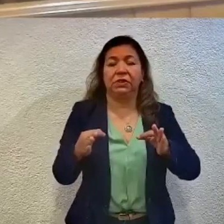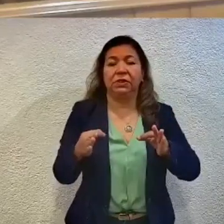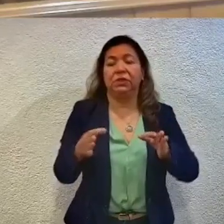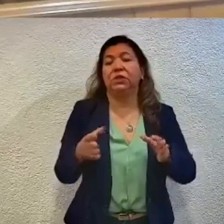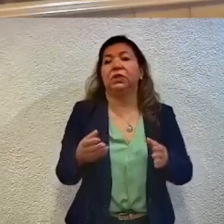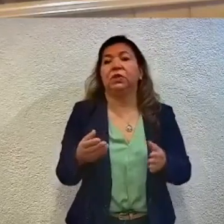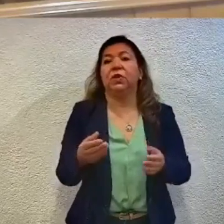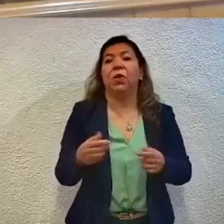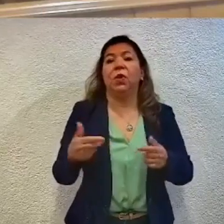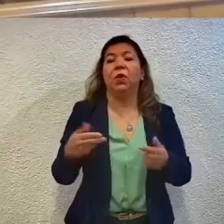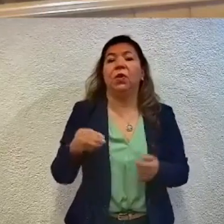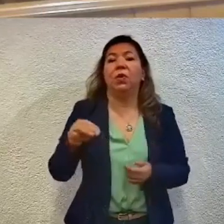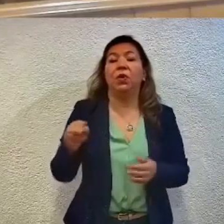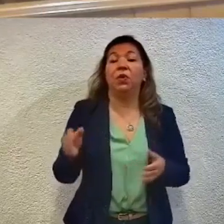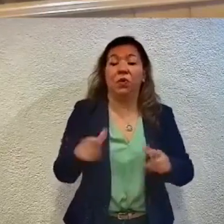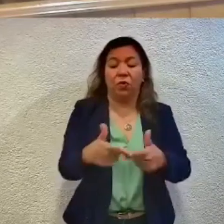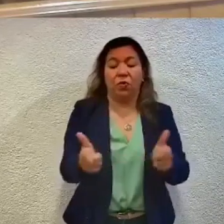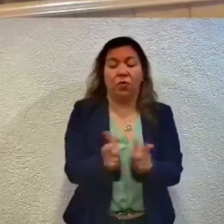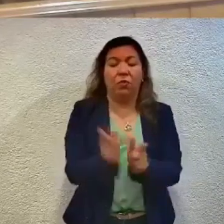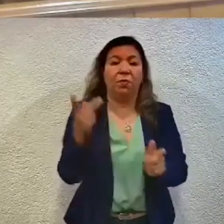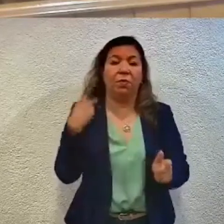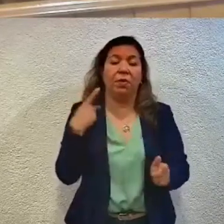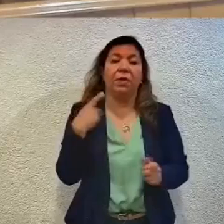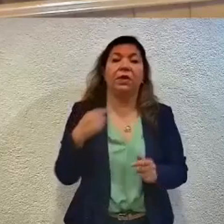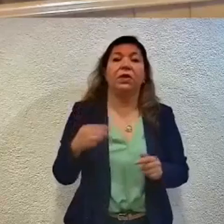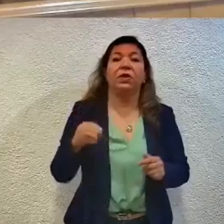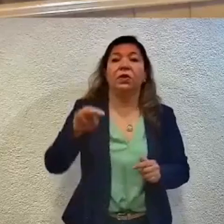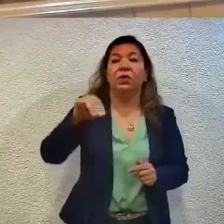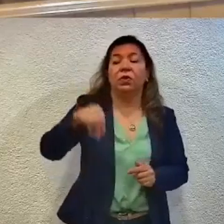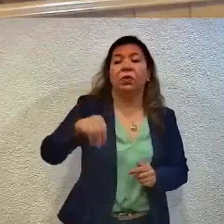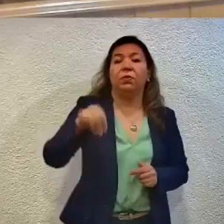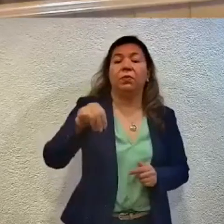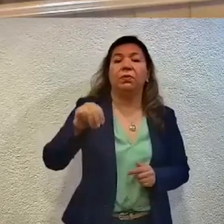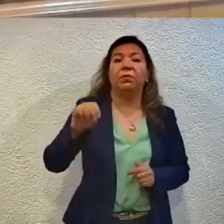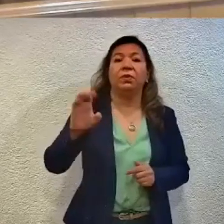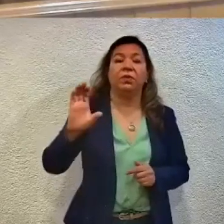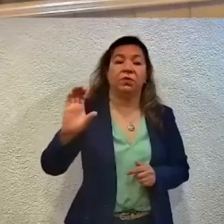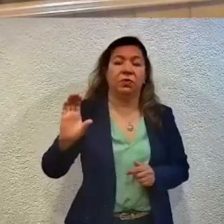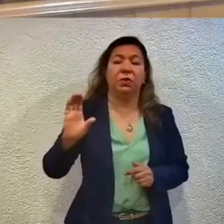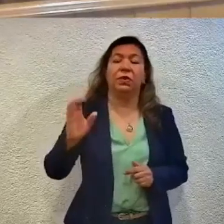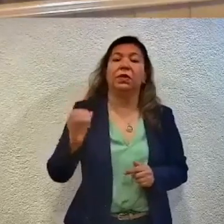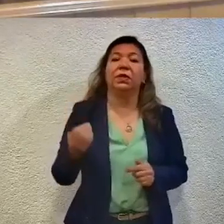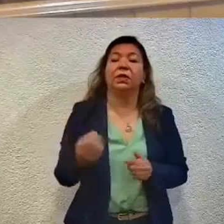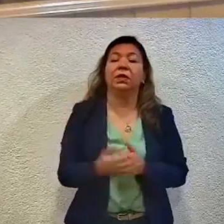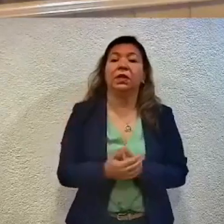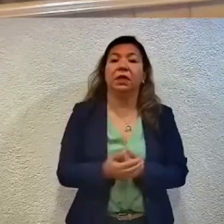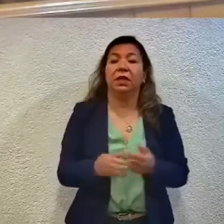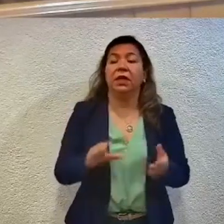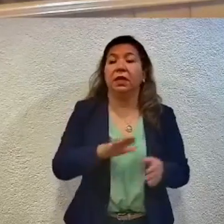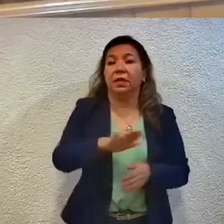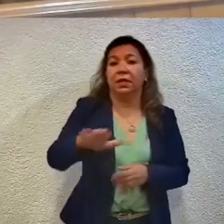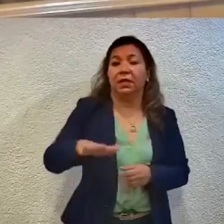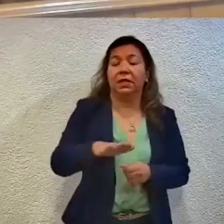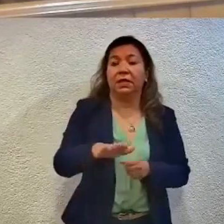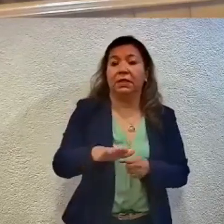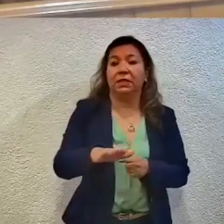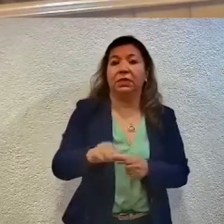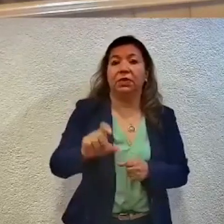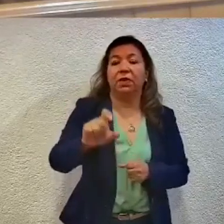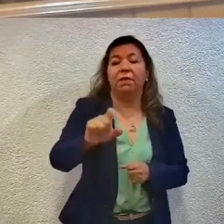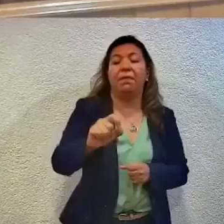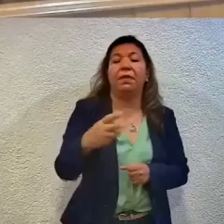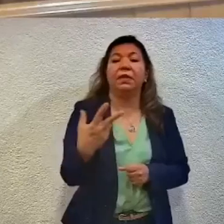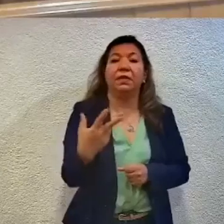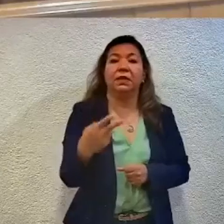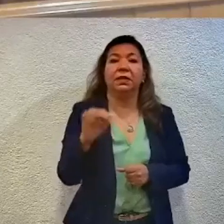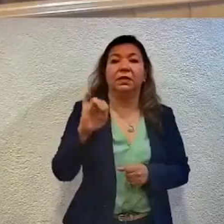Partido Movimiento Ciudadano a través de su representante propietario ante el Consejo Distrital Electoral 23 del Instituto